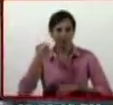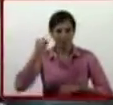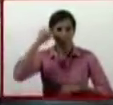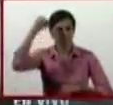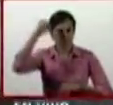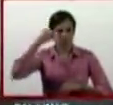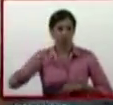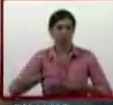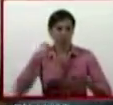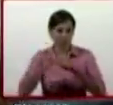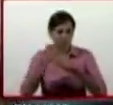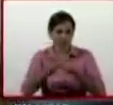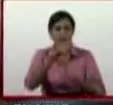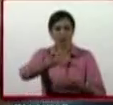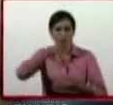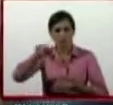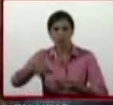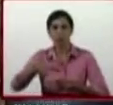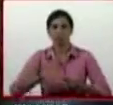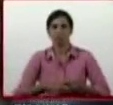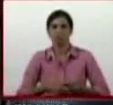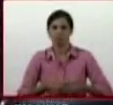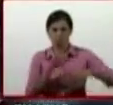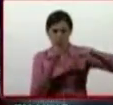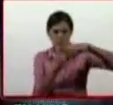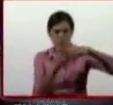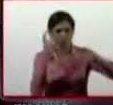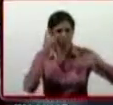gente trabajadora, optimista.